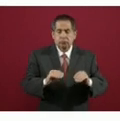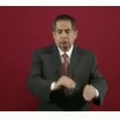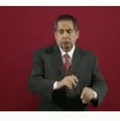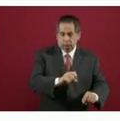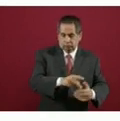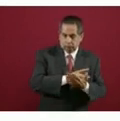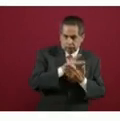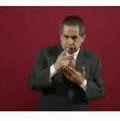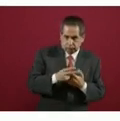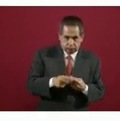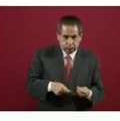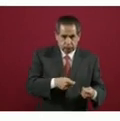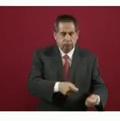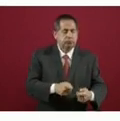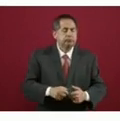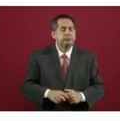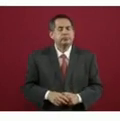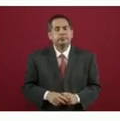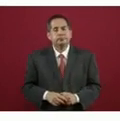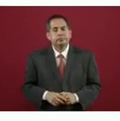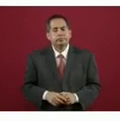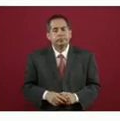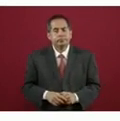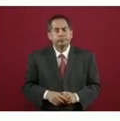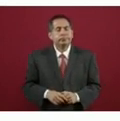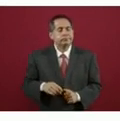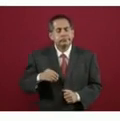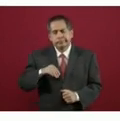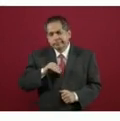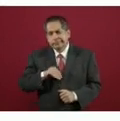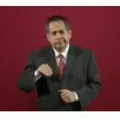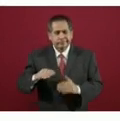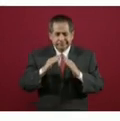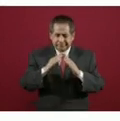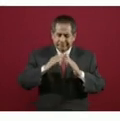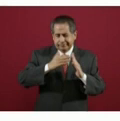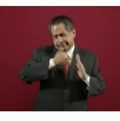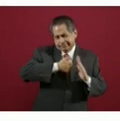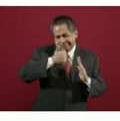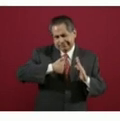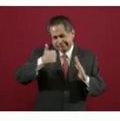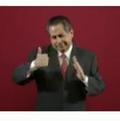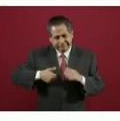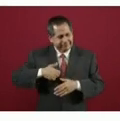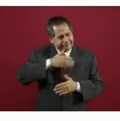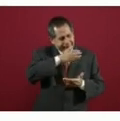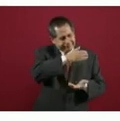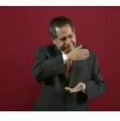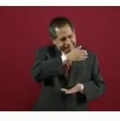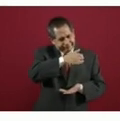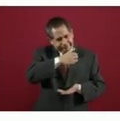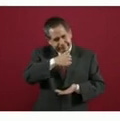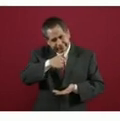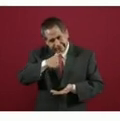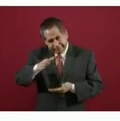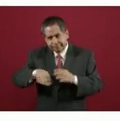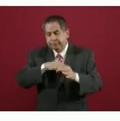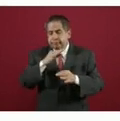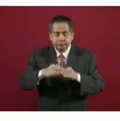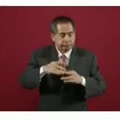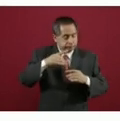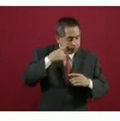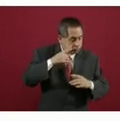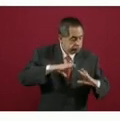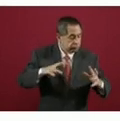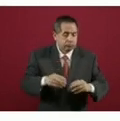programa eh en el recorrido que se hizo casa por casa eh pudimos incorporar al programa